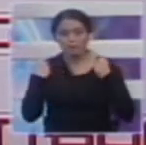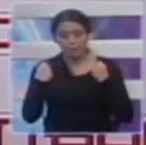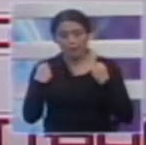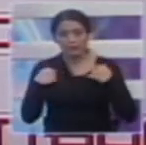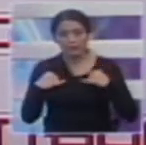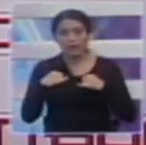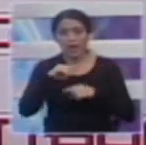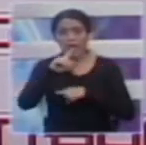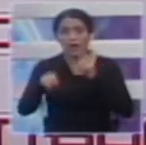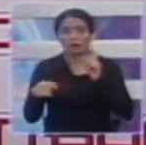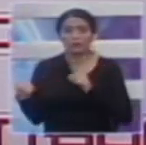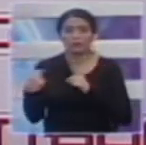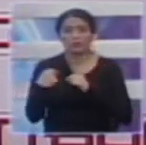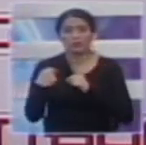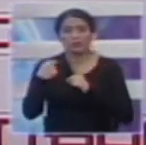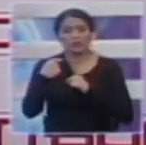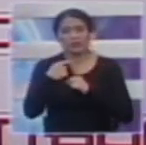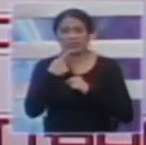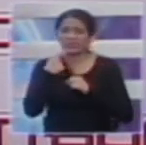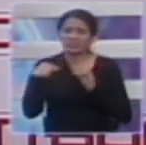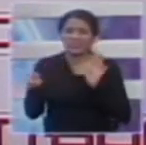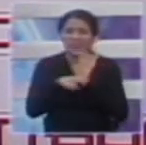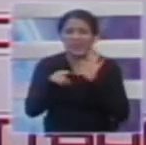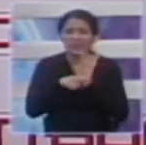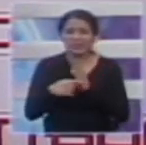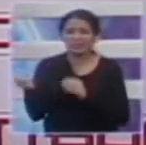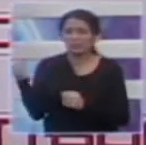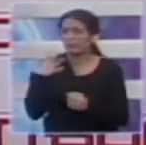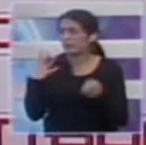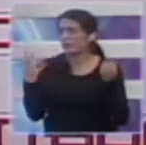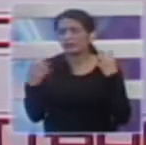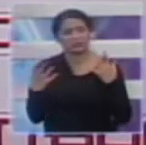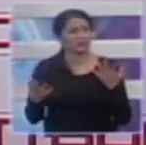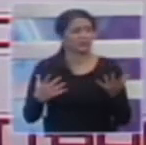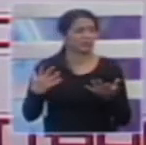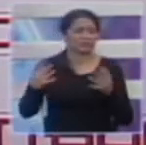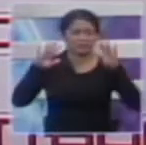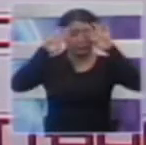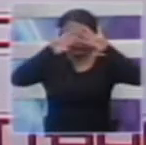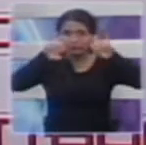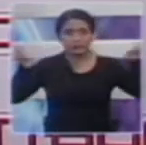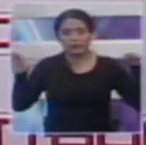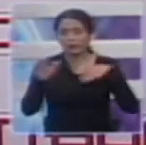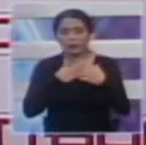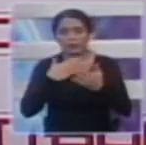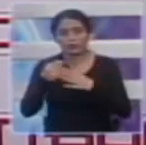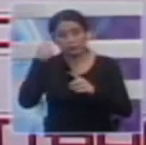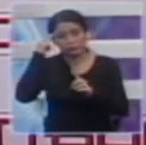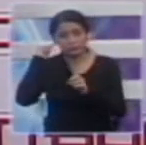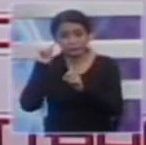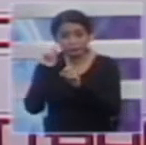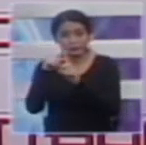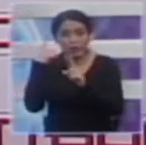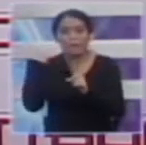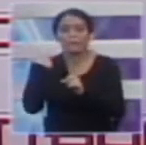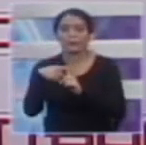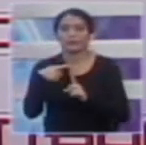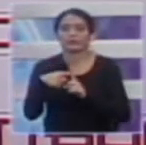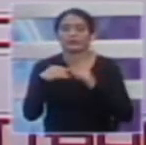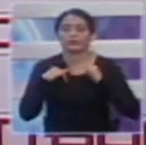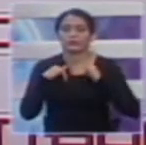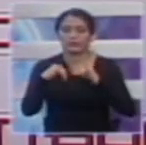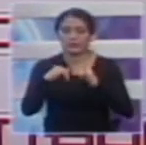ahí contextos o pronósticos desfavorables en cuanto a lo económico, sino que creo que hay otras claves que son también importantes a la hora de